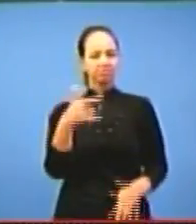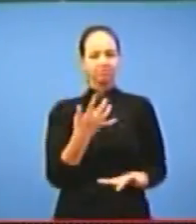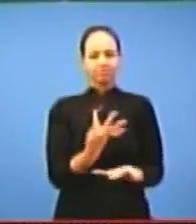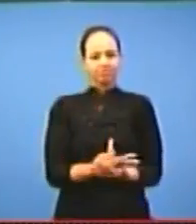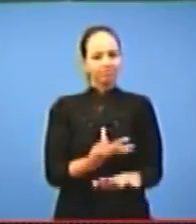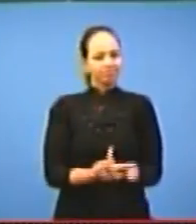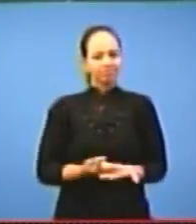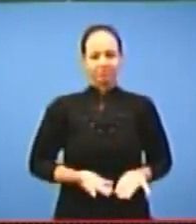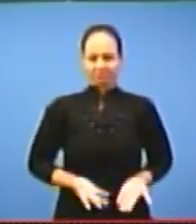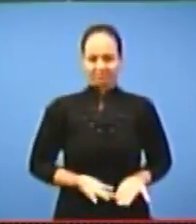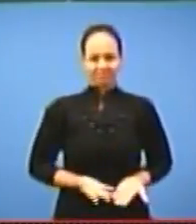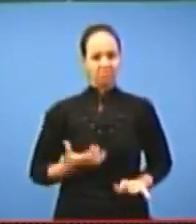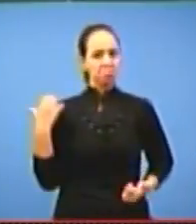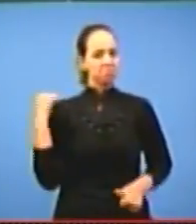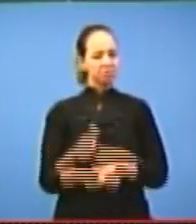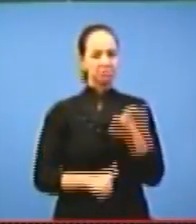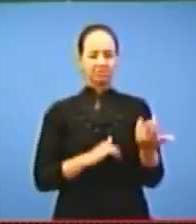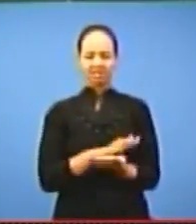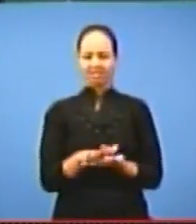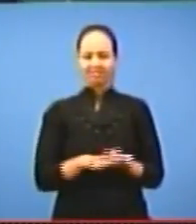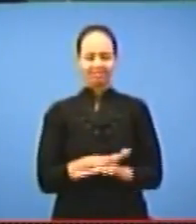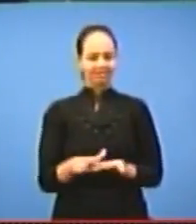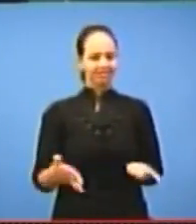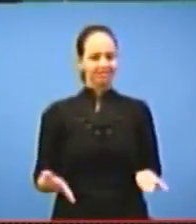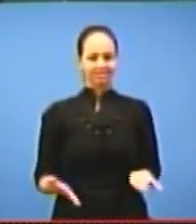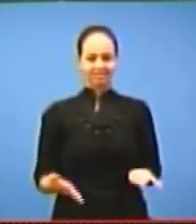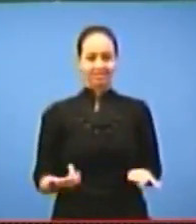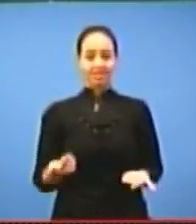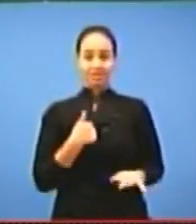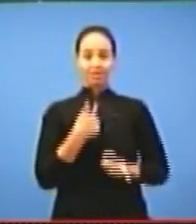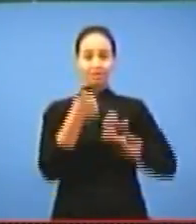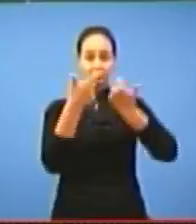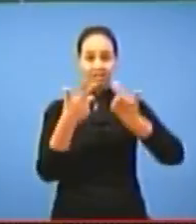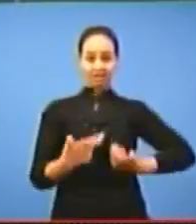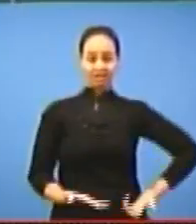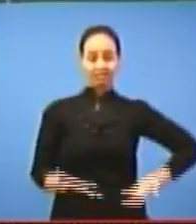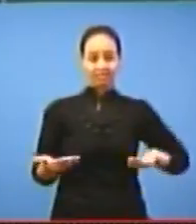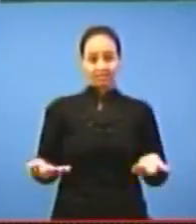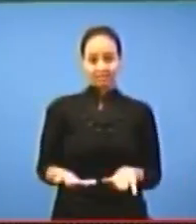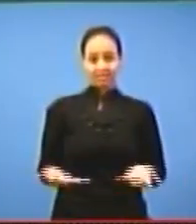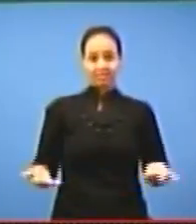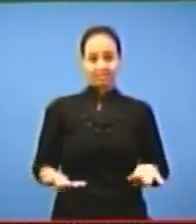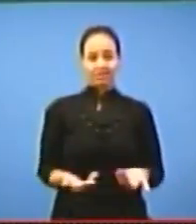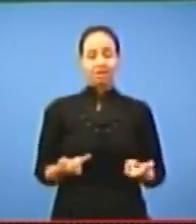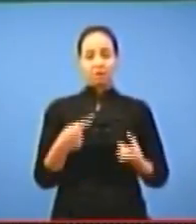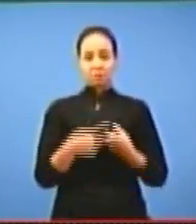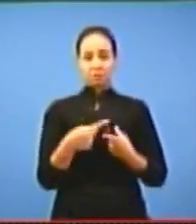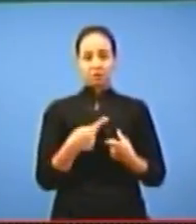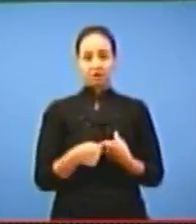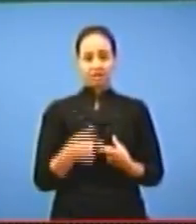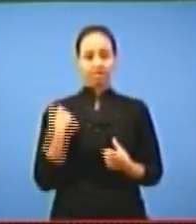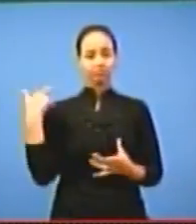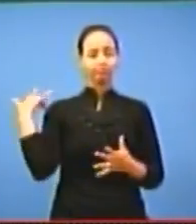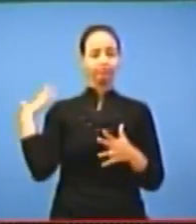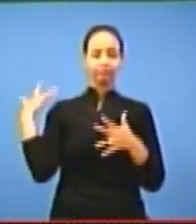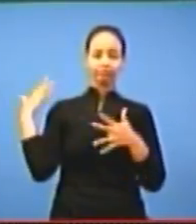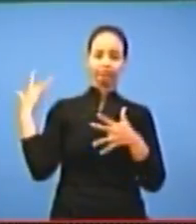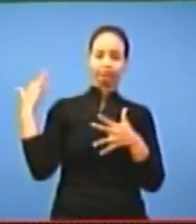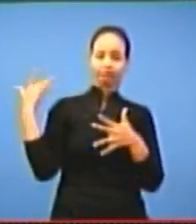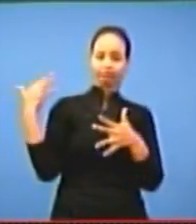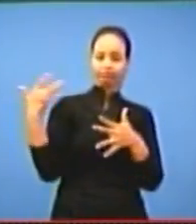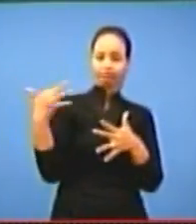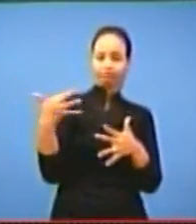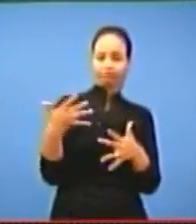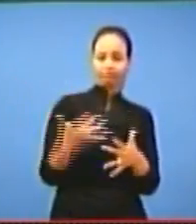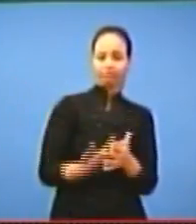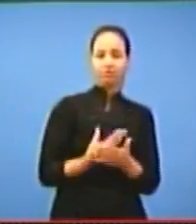para esto, mis hermanos. No cambió nada hasta hoy, en verdad. Estamos explicando a los hermanos. Estamos trayendo desde el inicio que